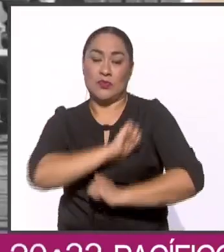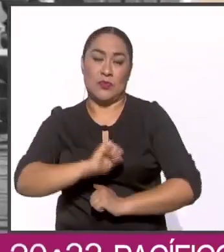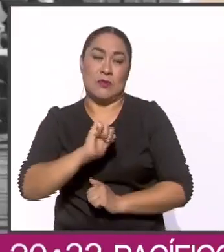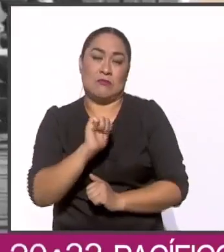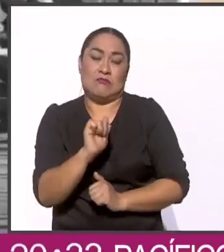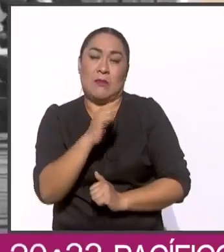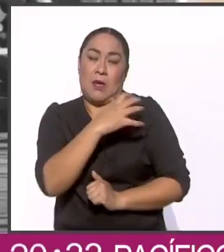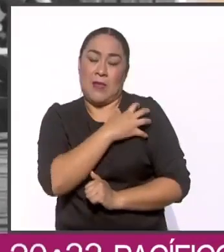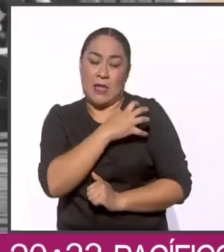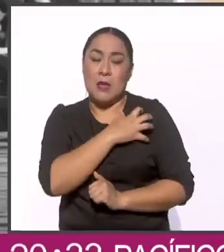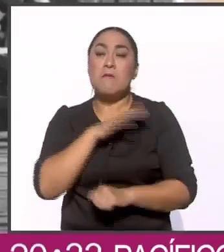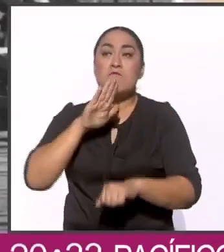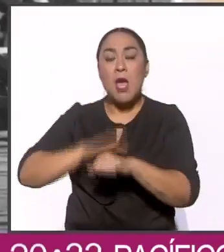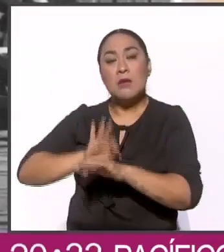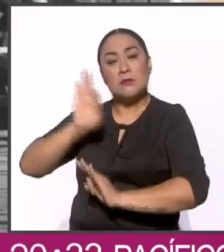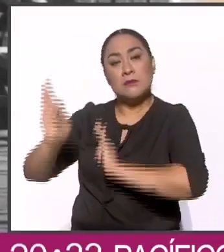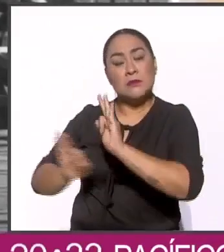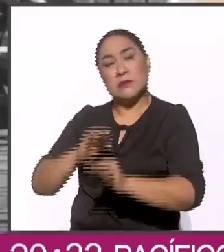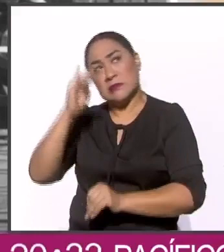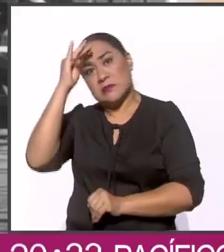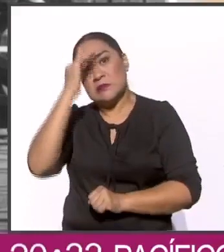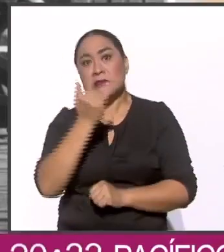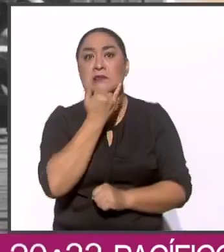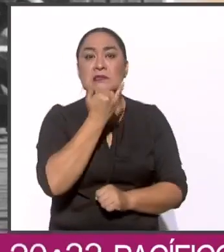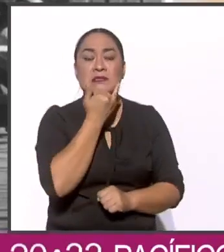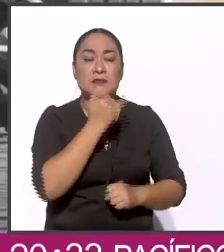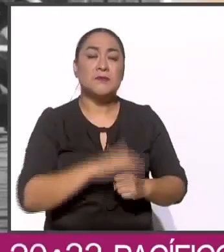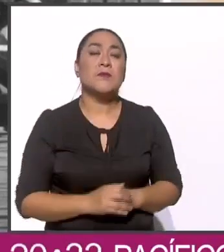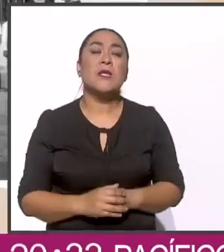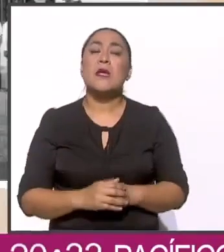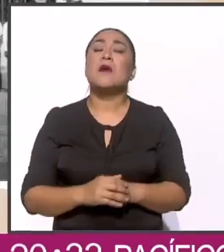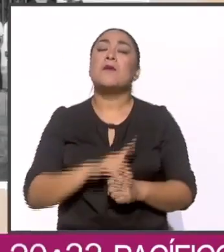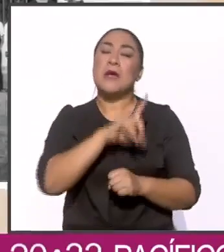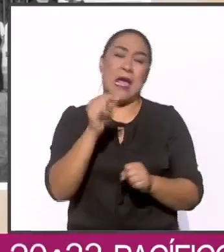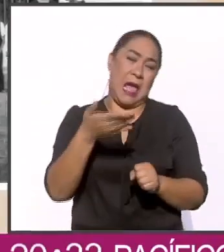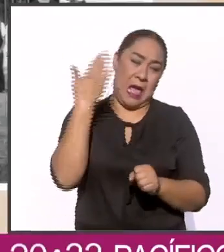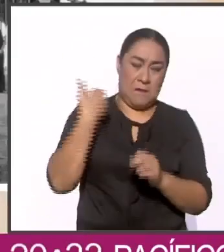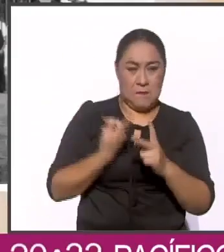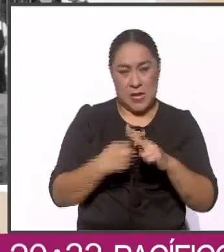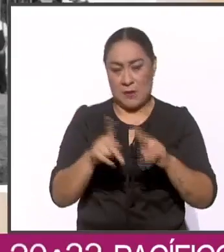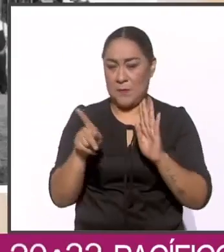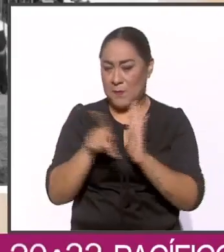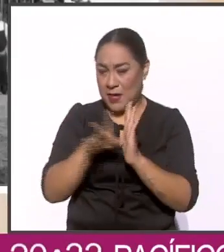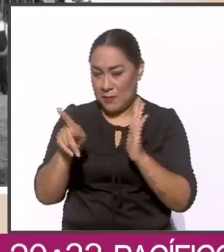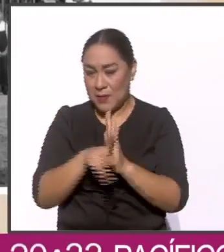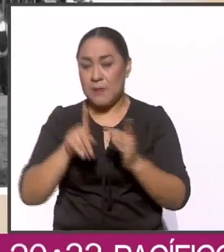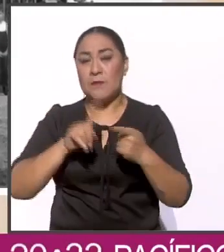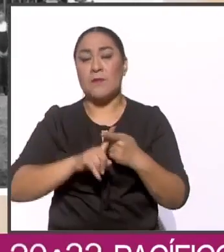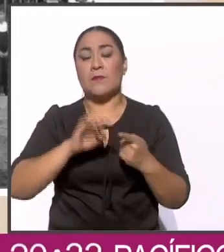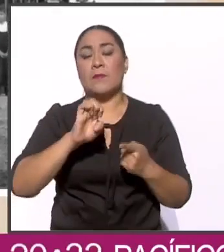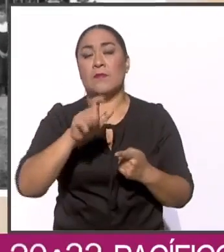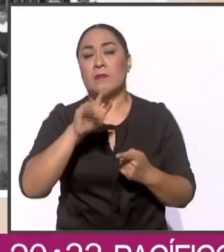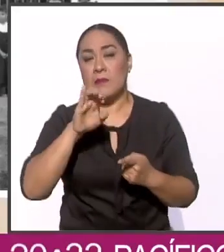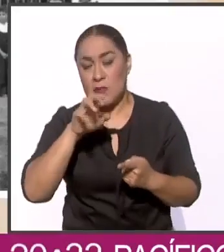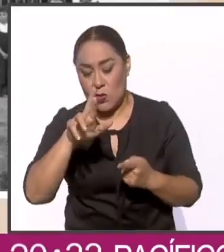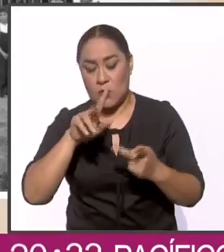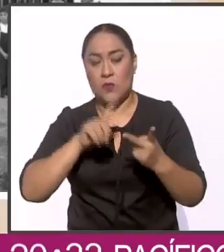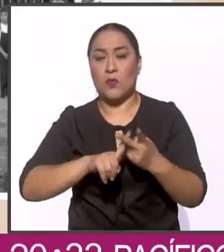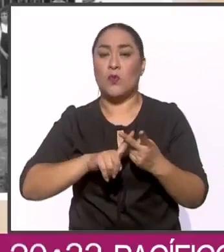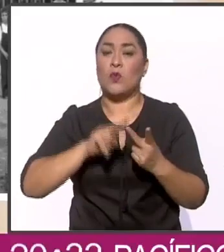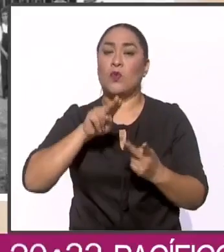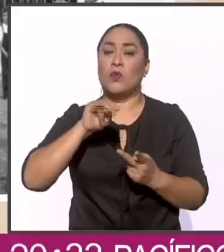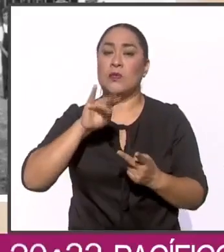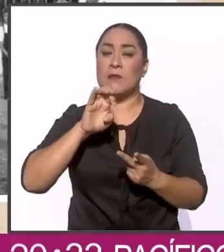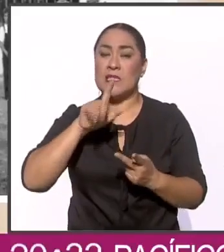tantos privilegios les había dado. Los principales diarios de la época, Excelsior y El Universal, abrieron